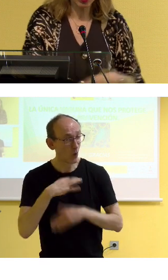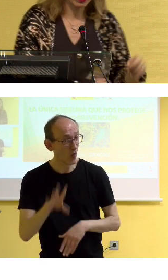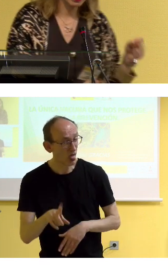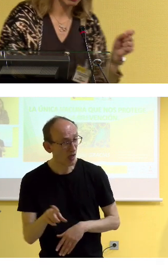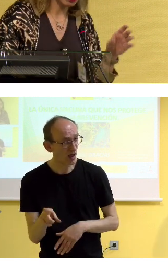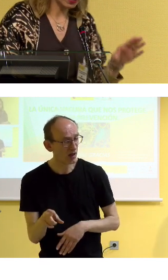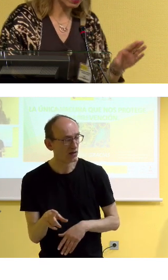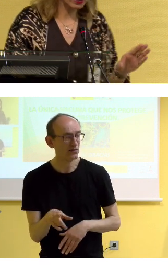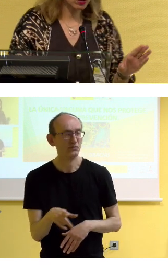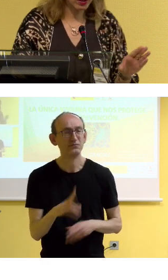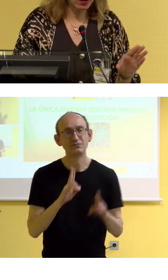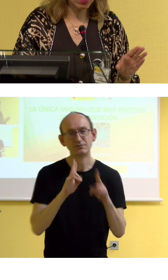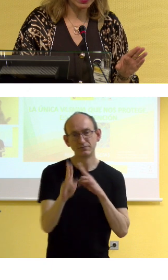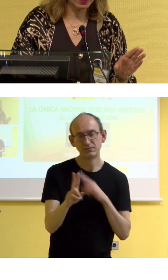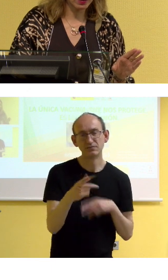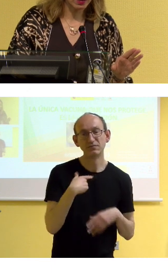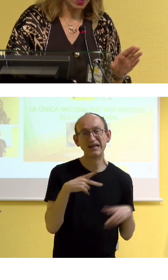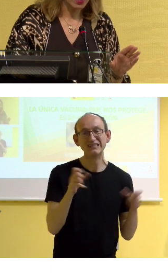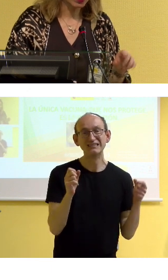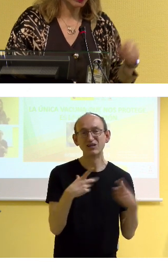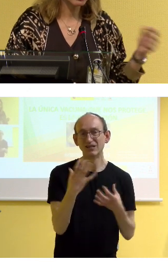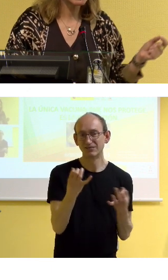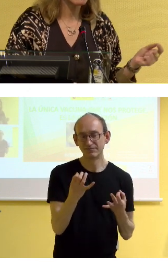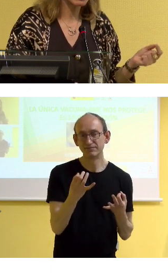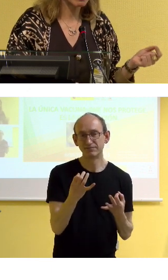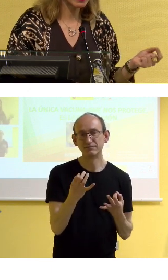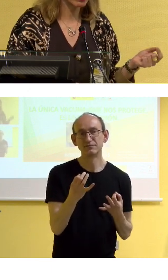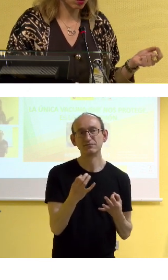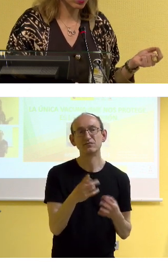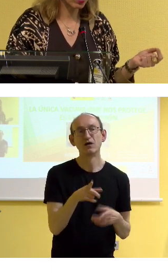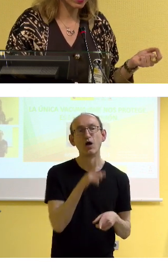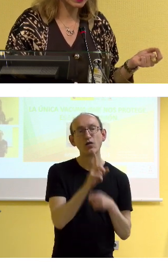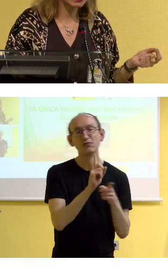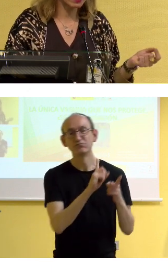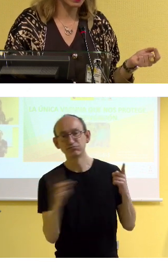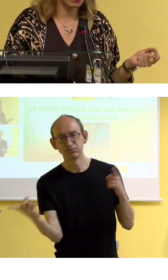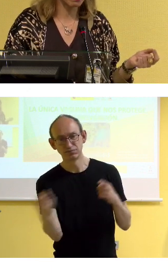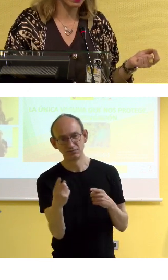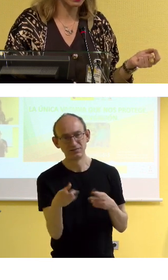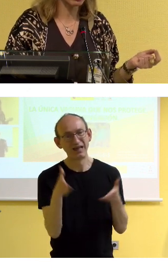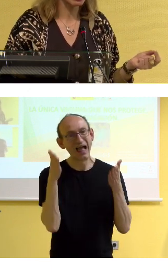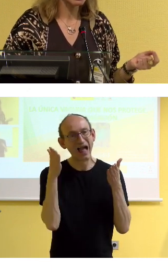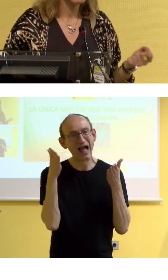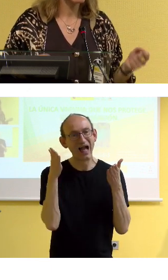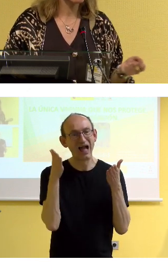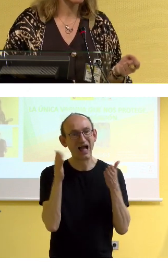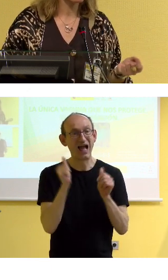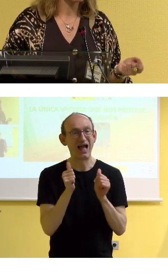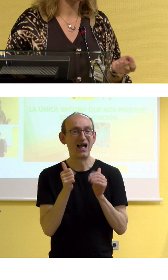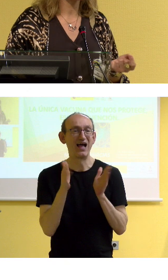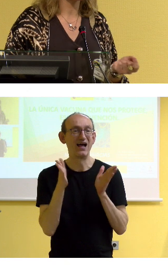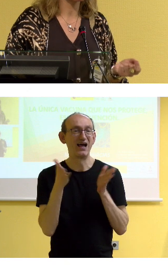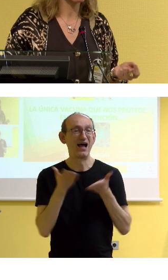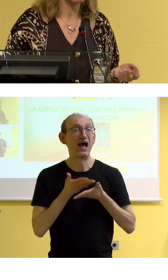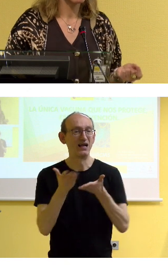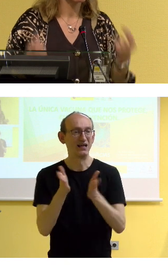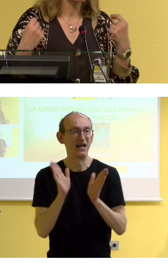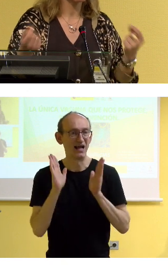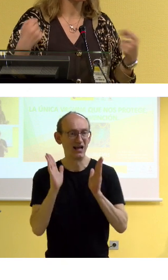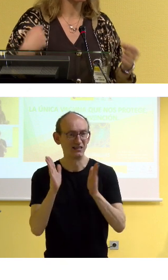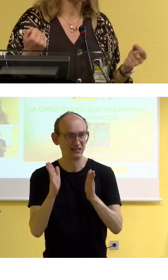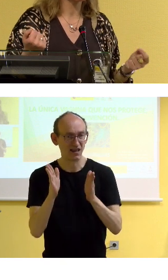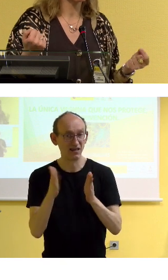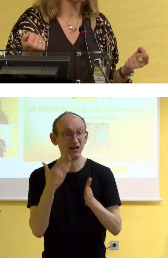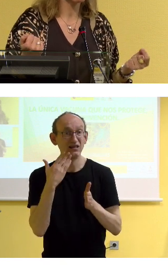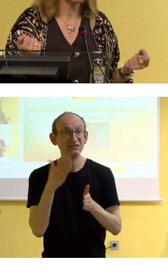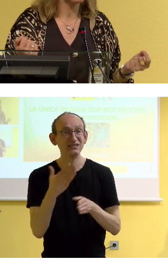nosotros en la Seguridad Social lo que se hace es una orden de derivación, una orden de asistencia, ¿vale? Entonces, si esa orden de asistencia se